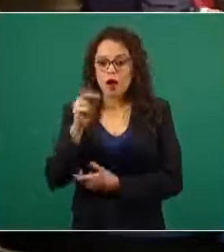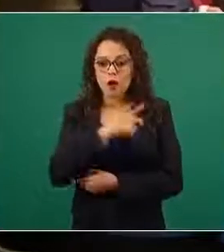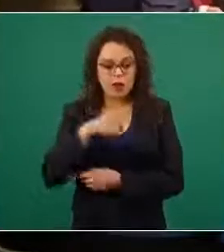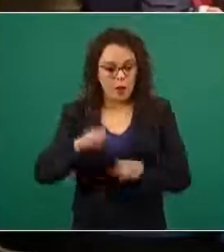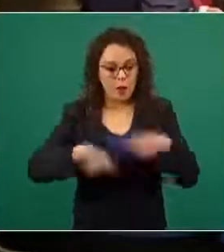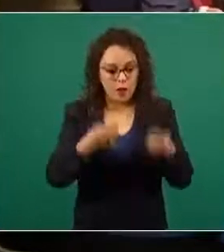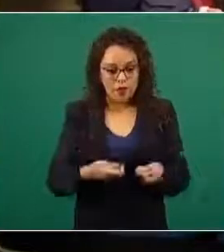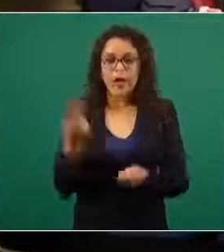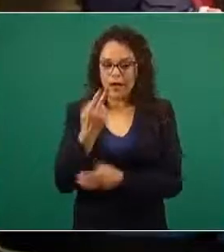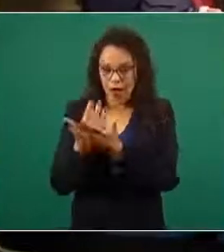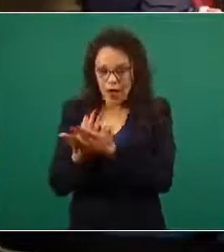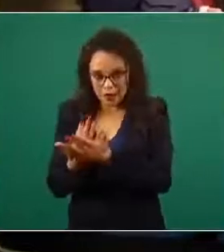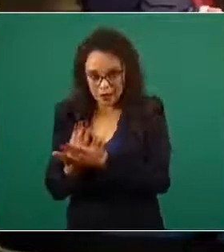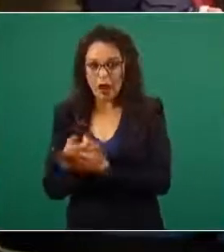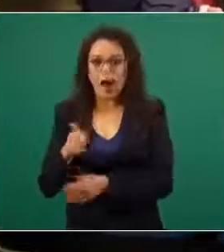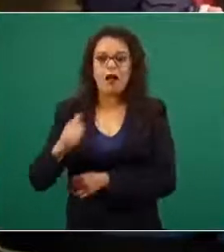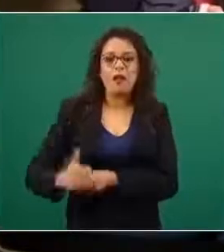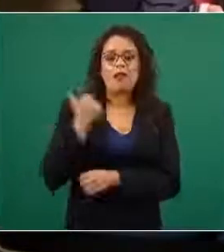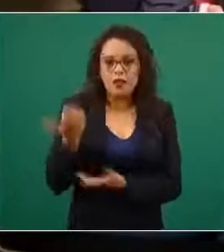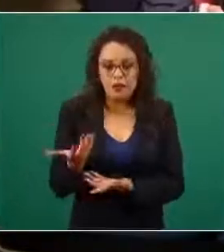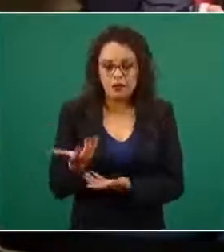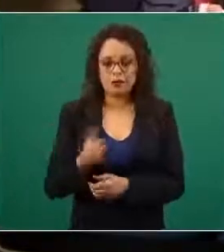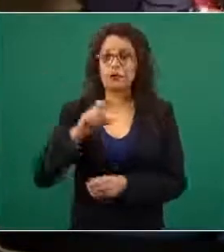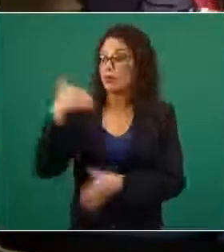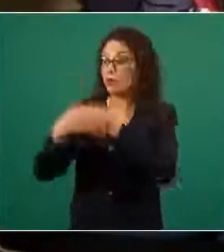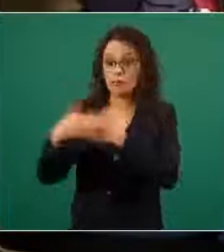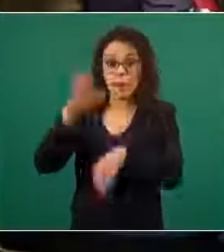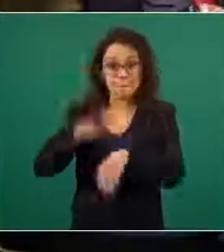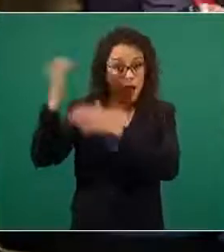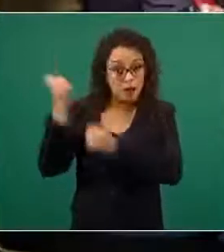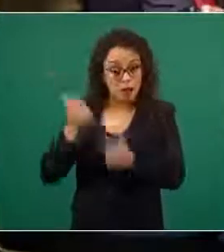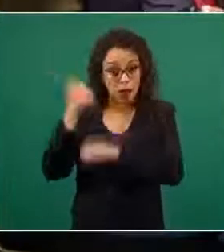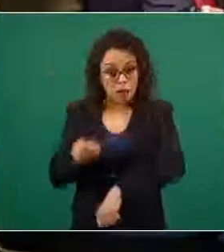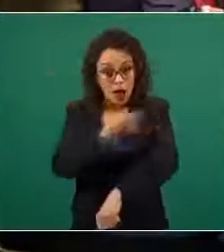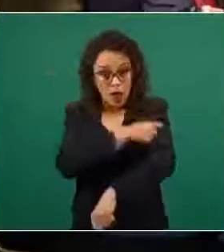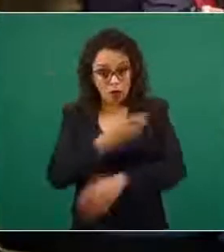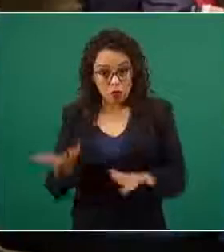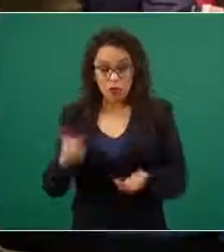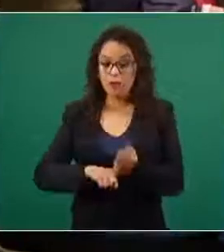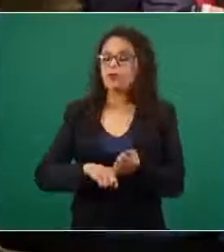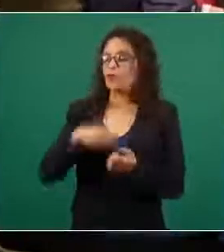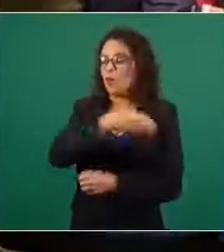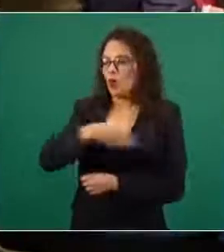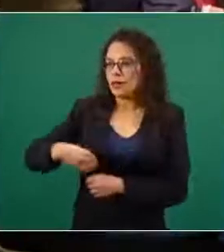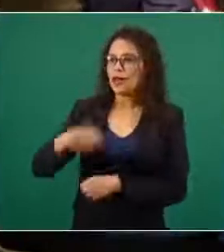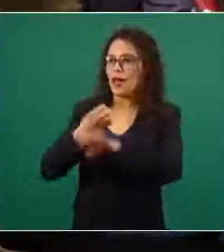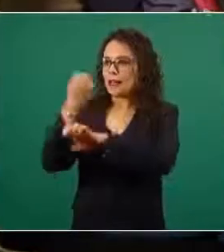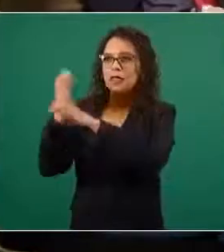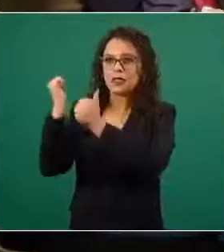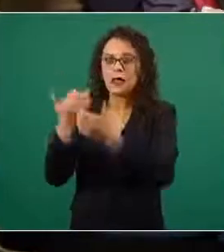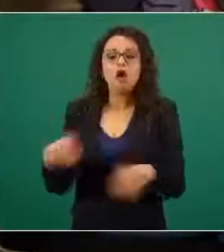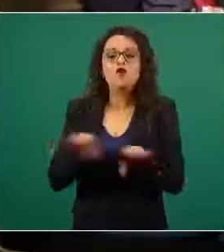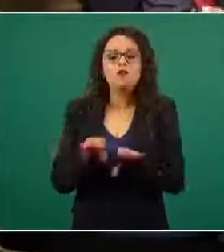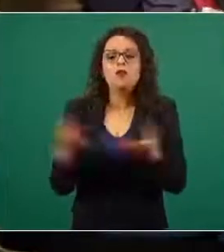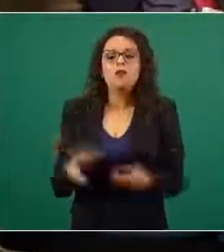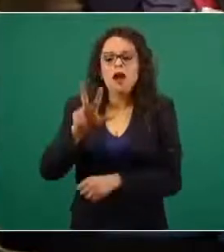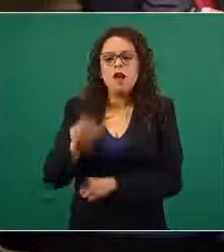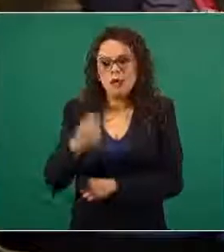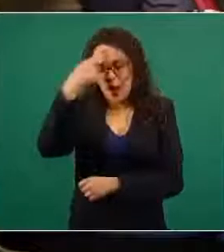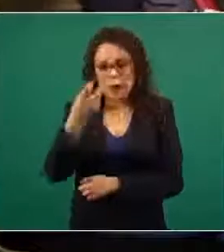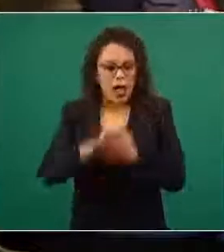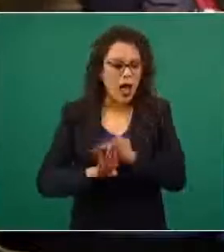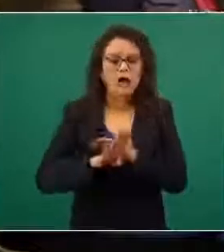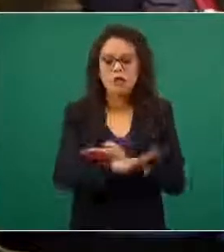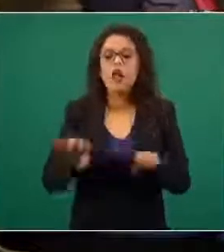salten la fila y se vacunen? Ahora que lleguen más vacunas y que se haga todo esto, que lleguen a los municipios, a los estados, ¿cómo se va a impedir